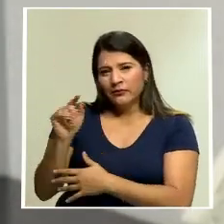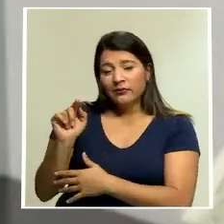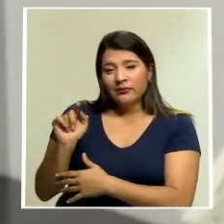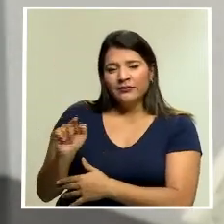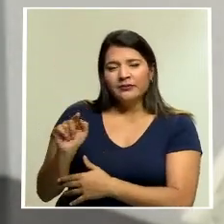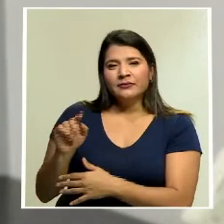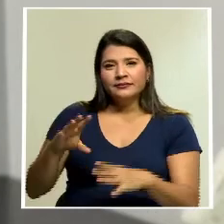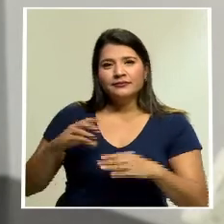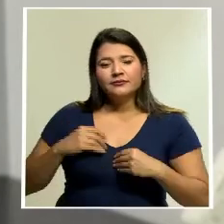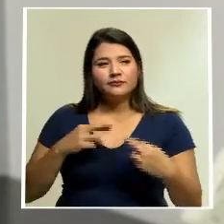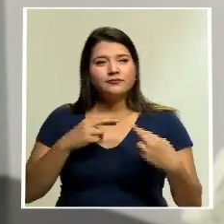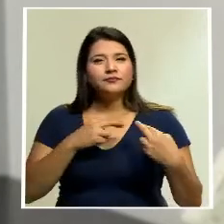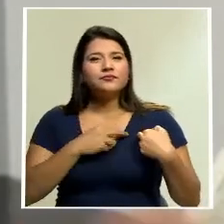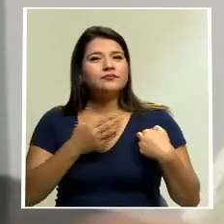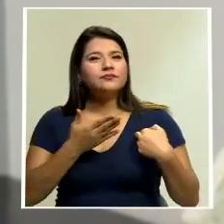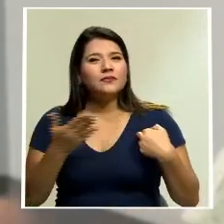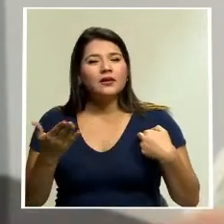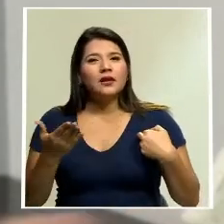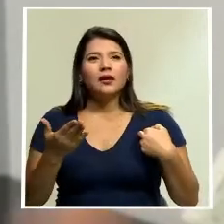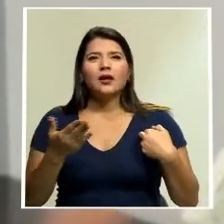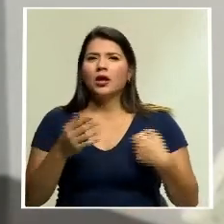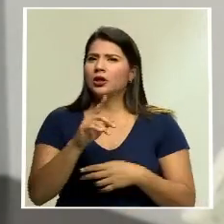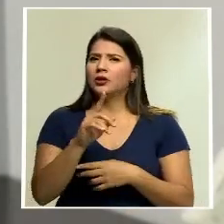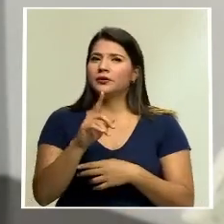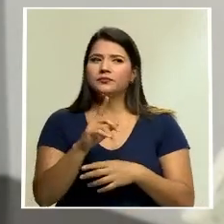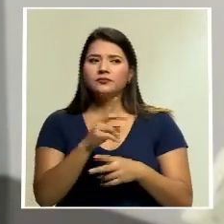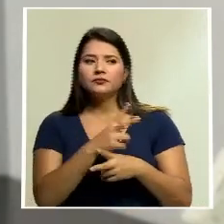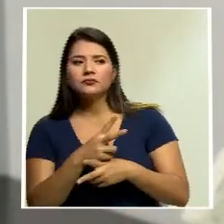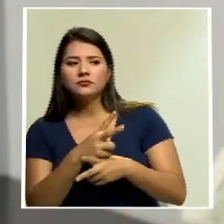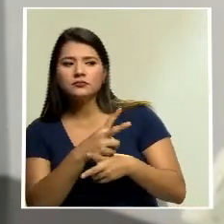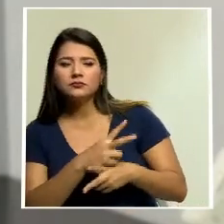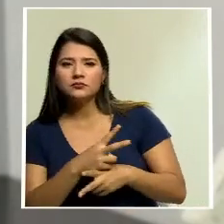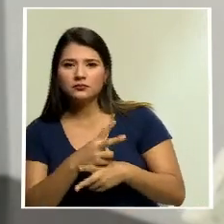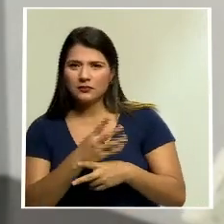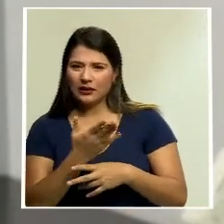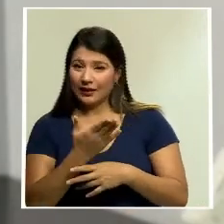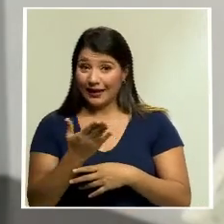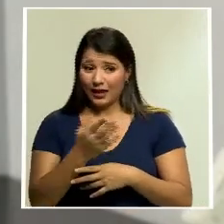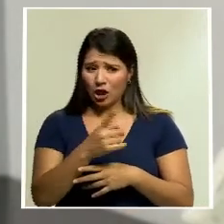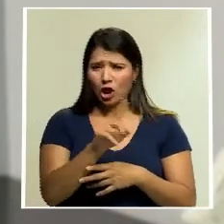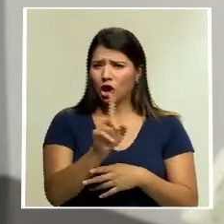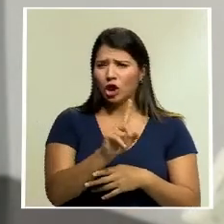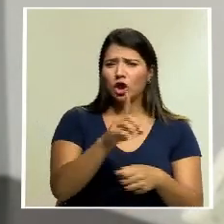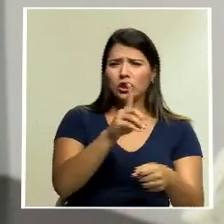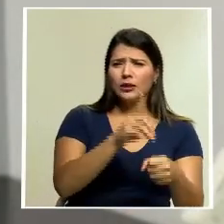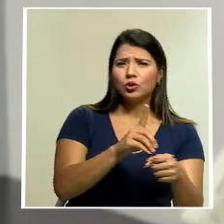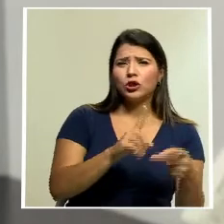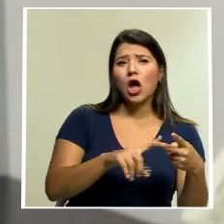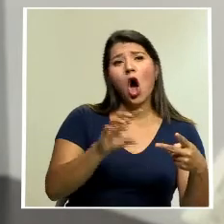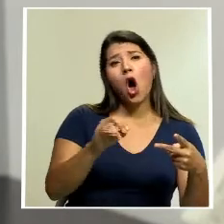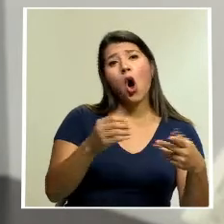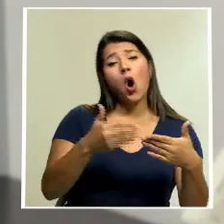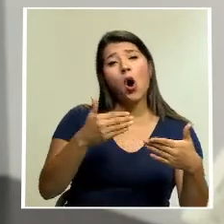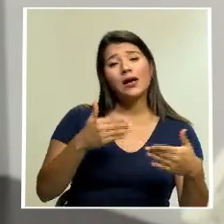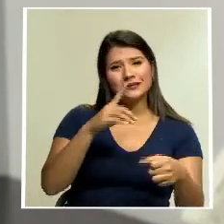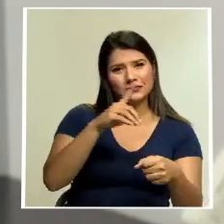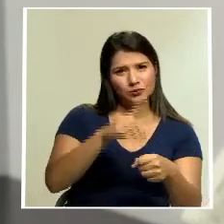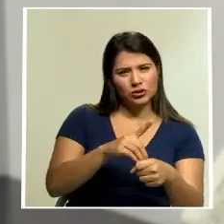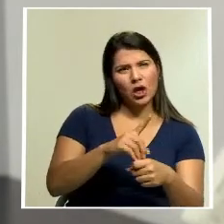resguarde, no diputados o exdiputados, sino que